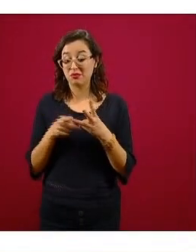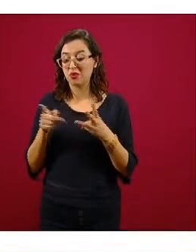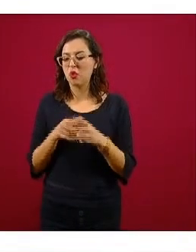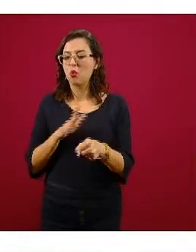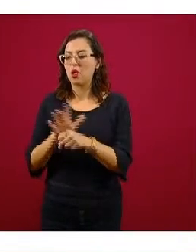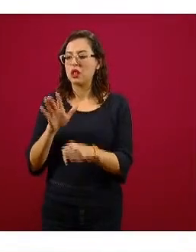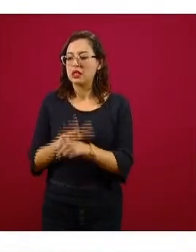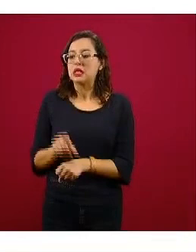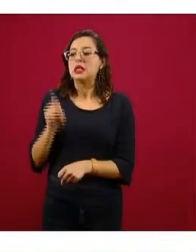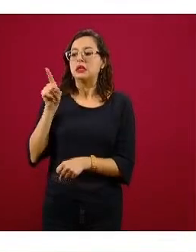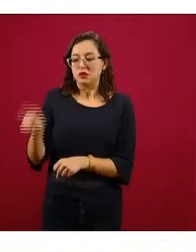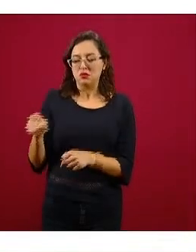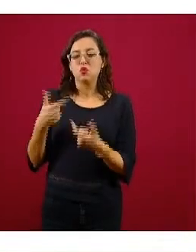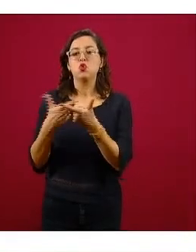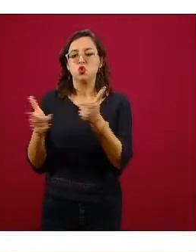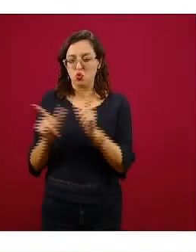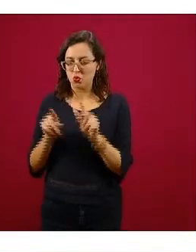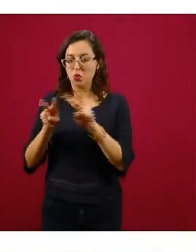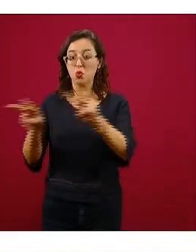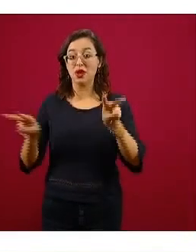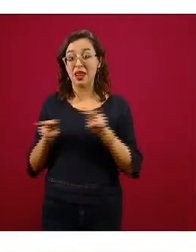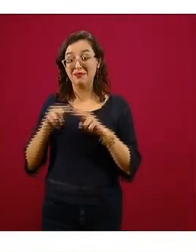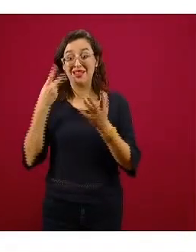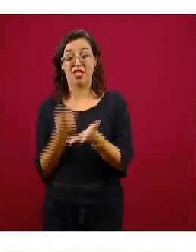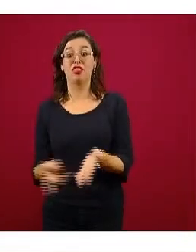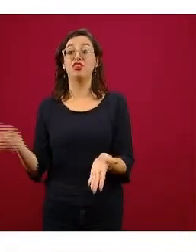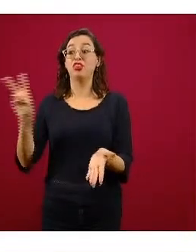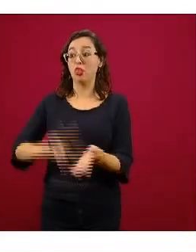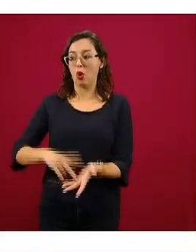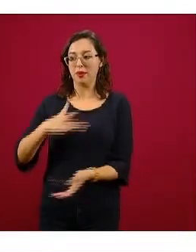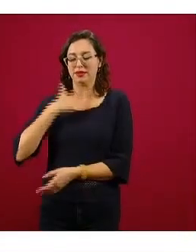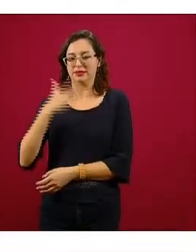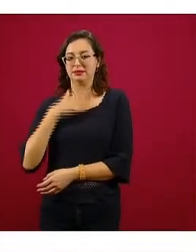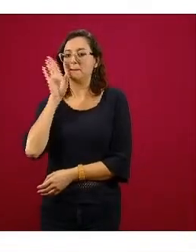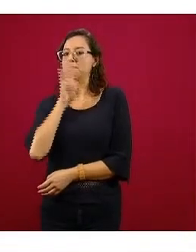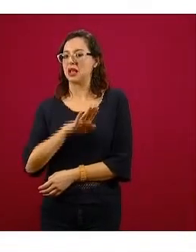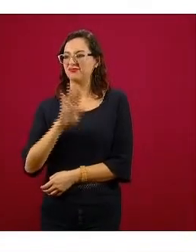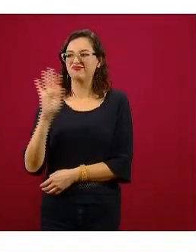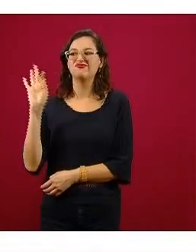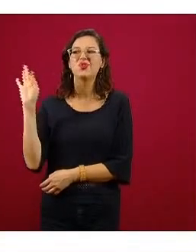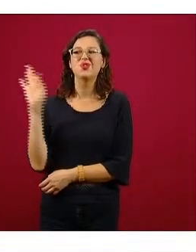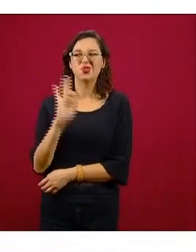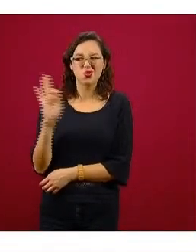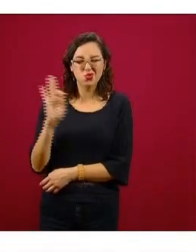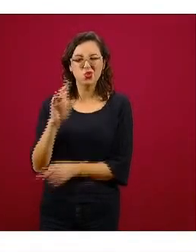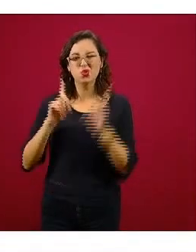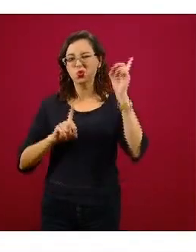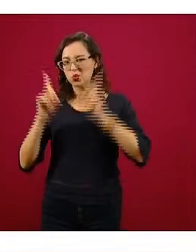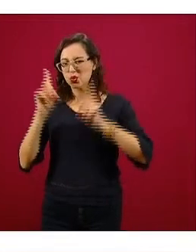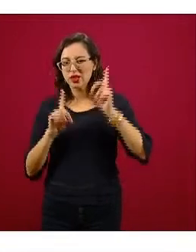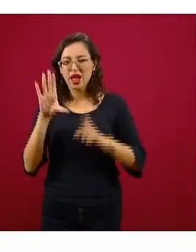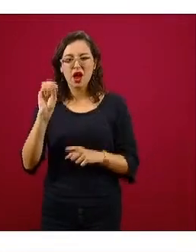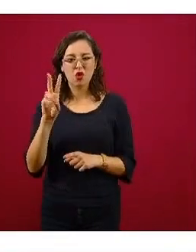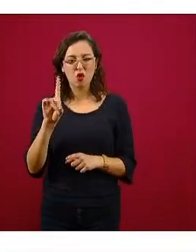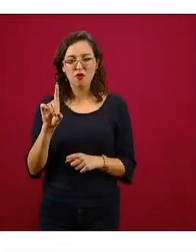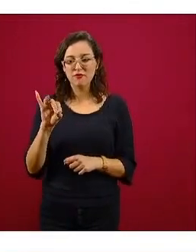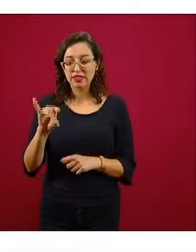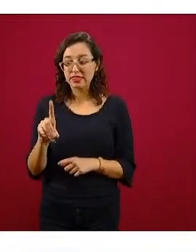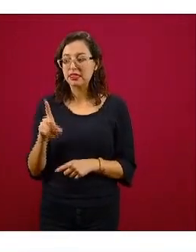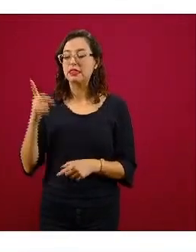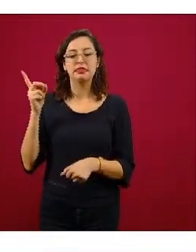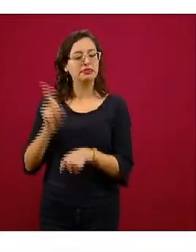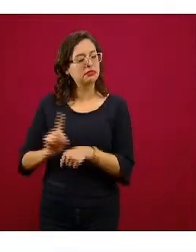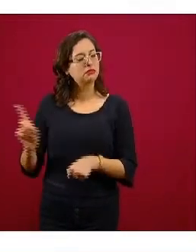que tiene sospecha de COVID. Y estos son los individuos en los que estamos proponiendo una estrategia de seguimiento diario, ya